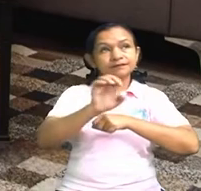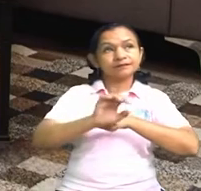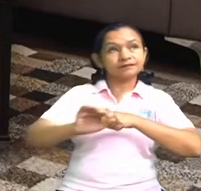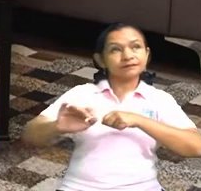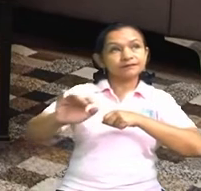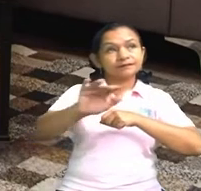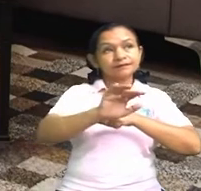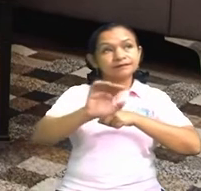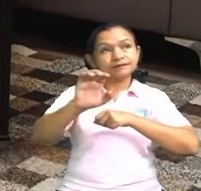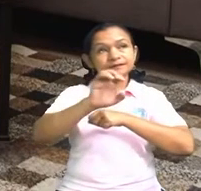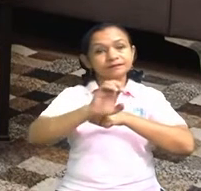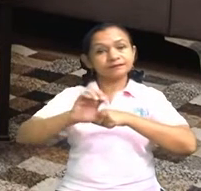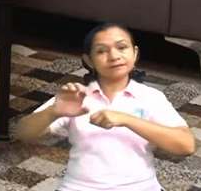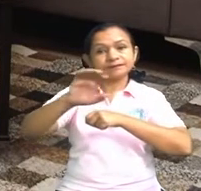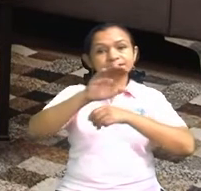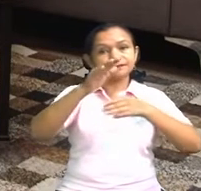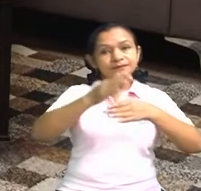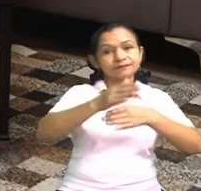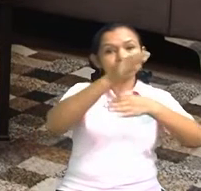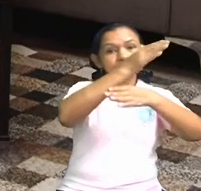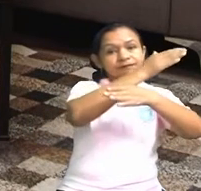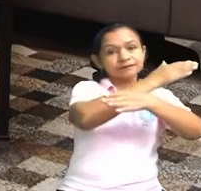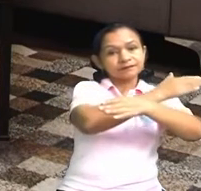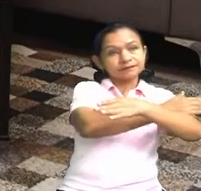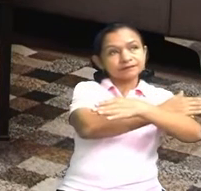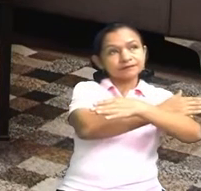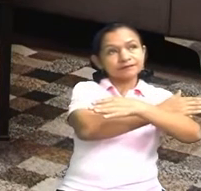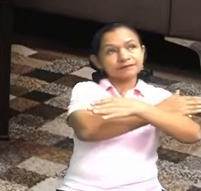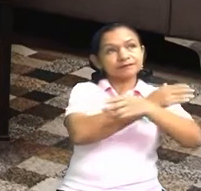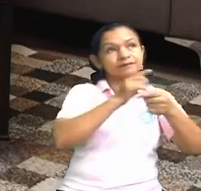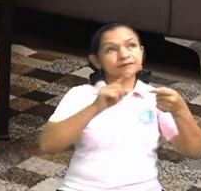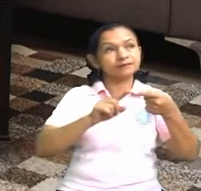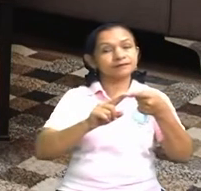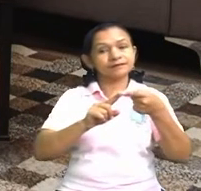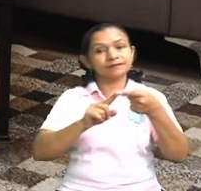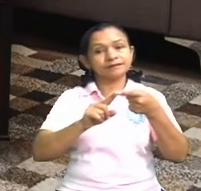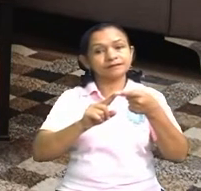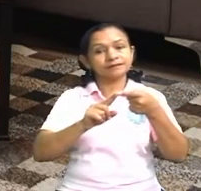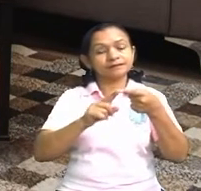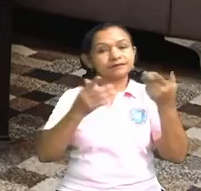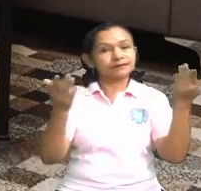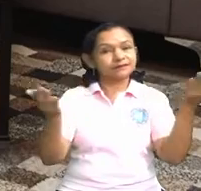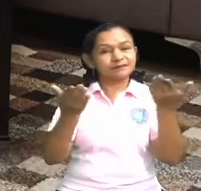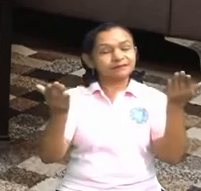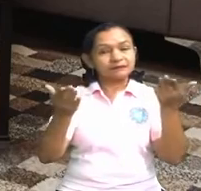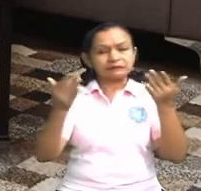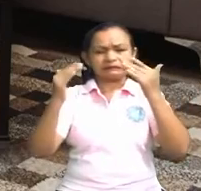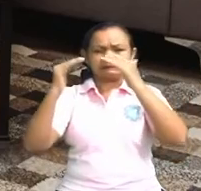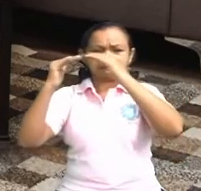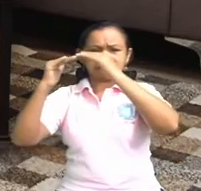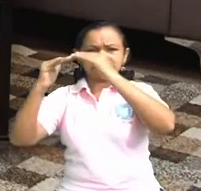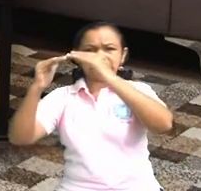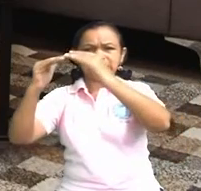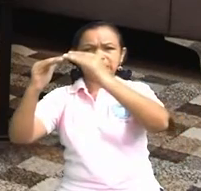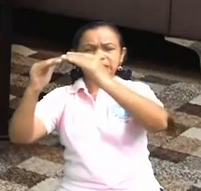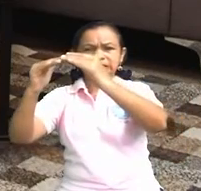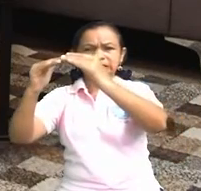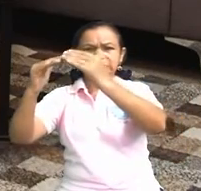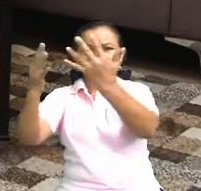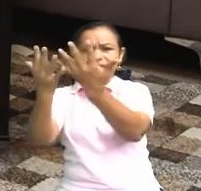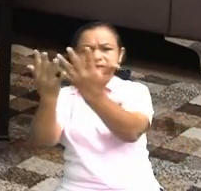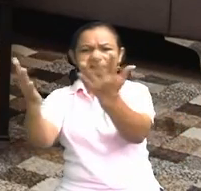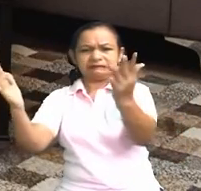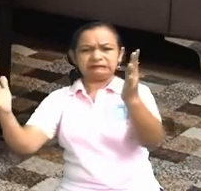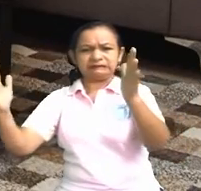ustedes pueden ver cómo era antes, ¿verdad? Era prácticamente un galerón forrado con